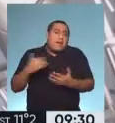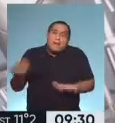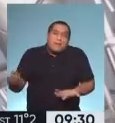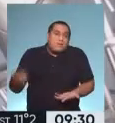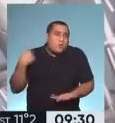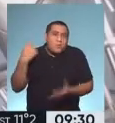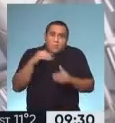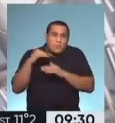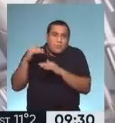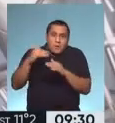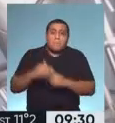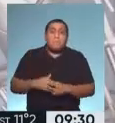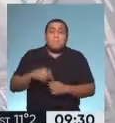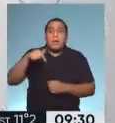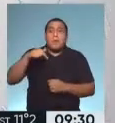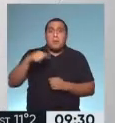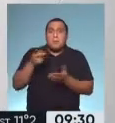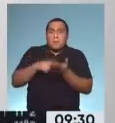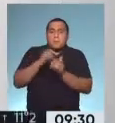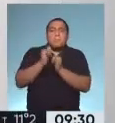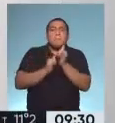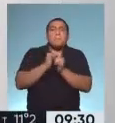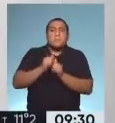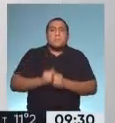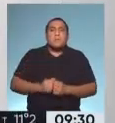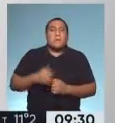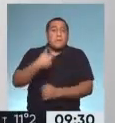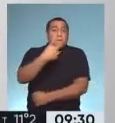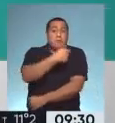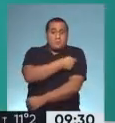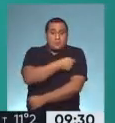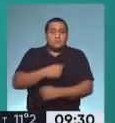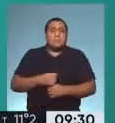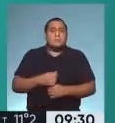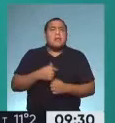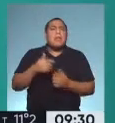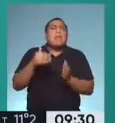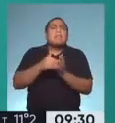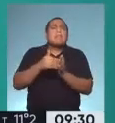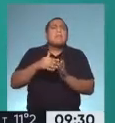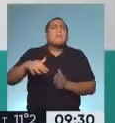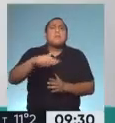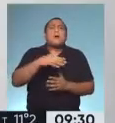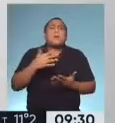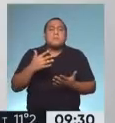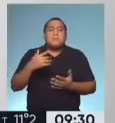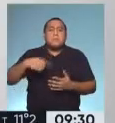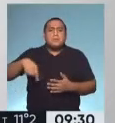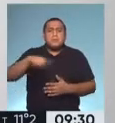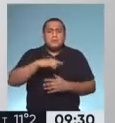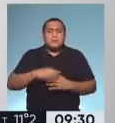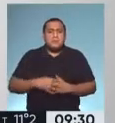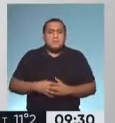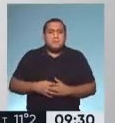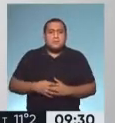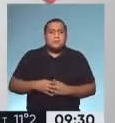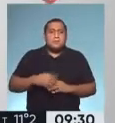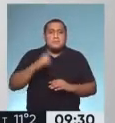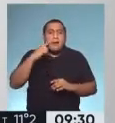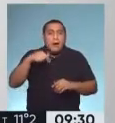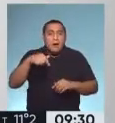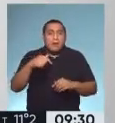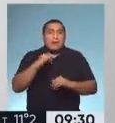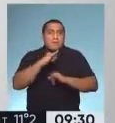acompañado vamos a repasar algo importante que tiene que ver con la vacunación estés donde estés nosotros siempre tratamos de acercarte está fuente absolutamente